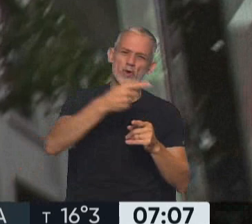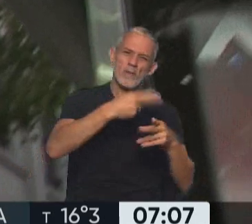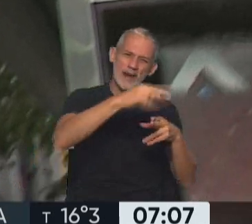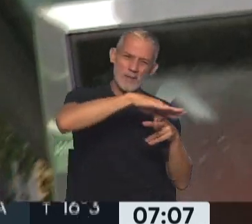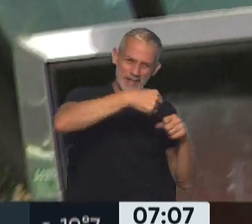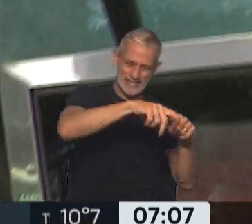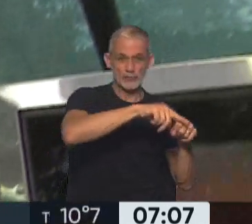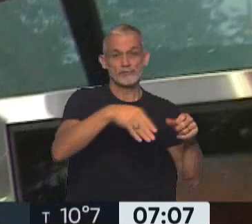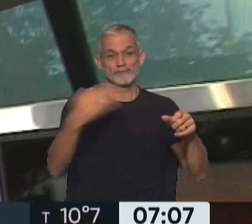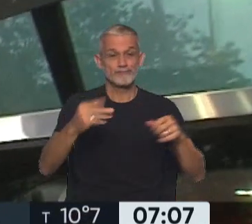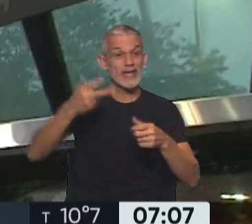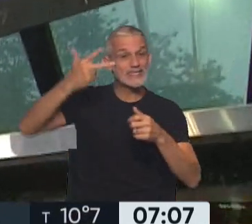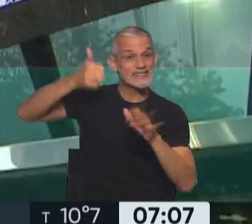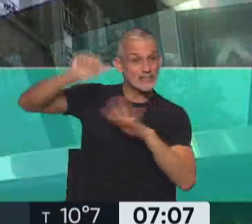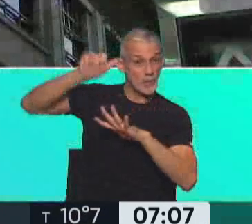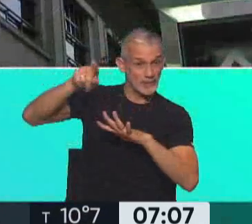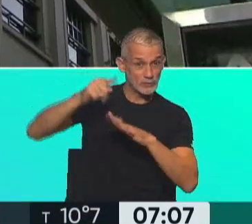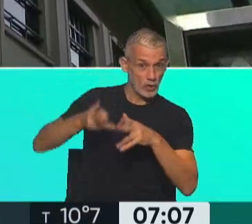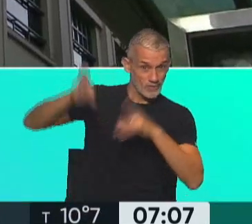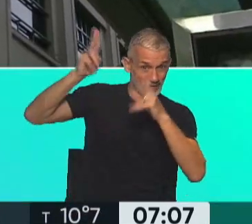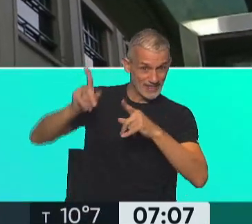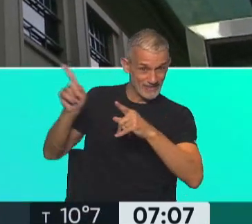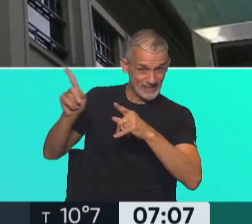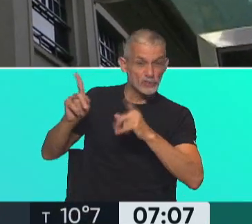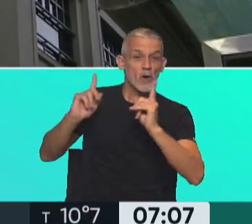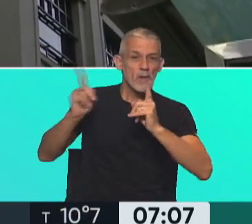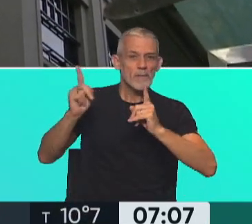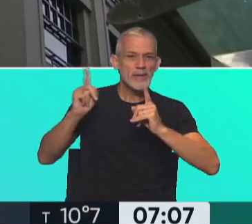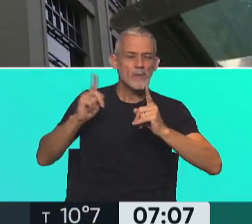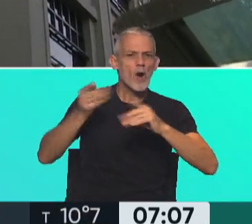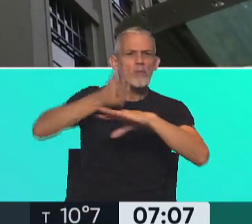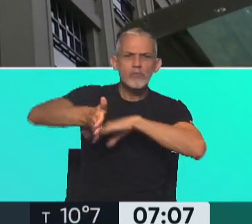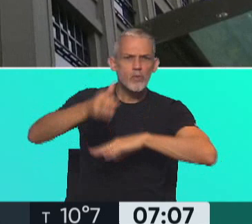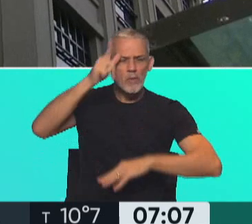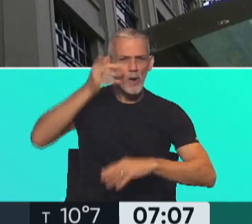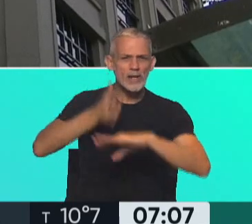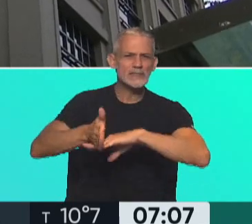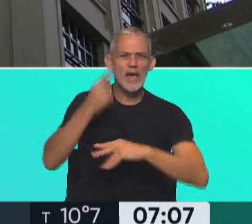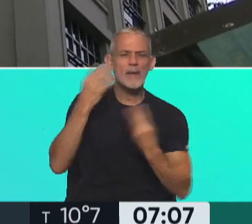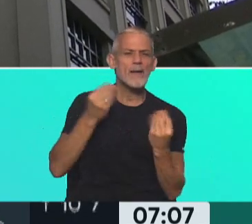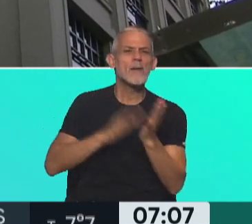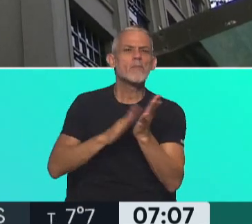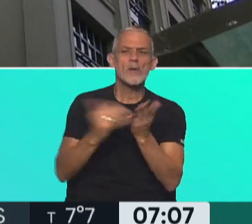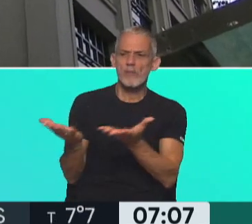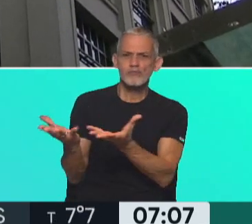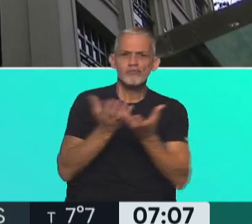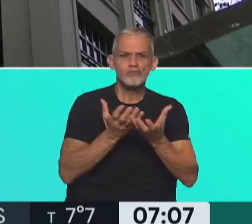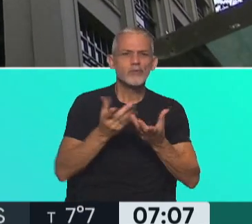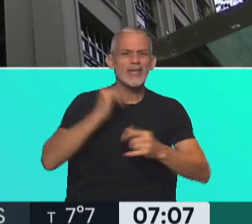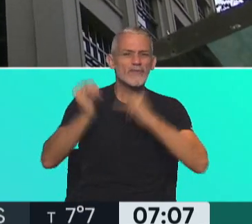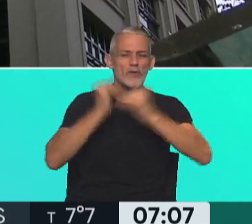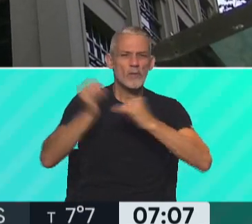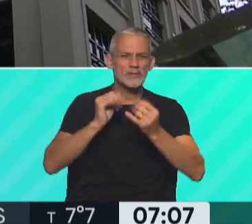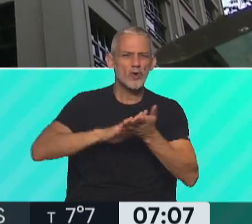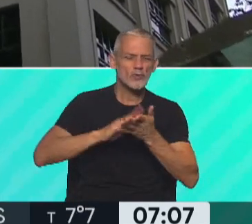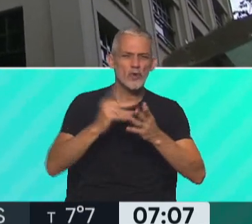también. Aquí en este sexto piso, les estoy mostrando, es donde se realizaron los allanamientos, para obtener estas pruebas de estos datos